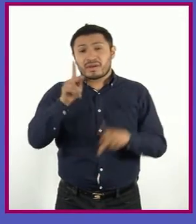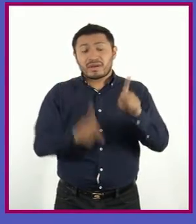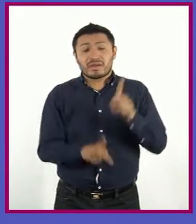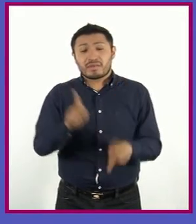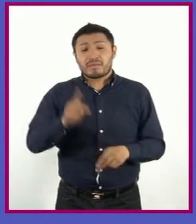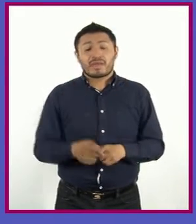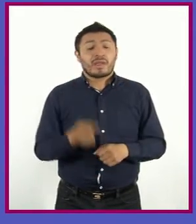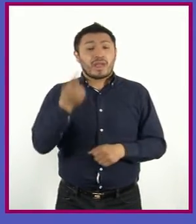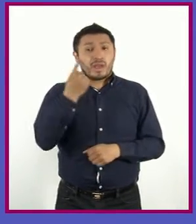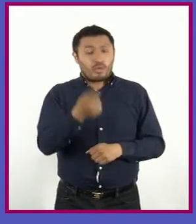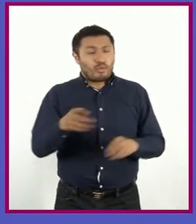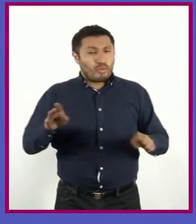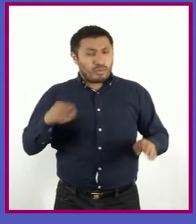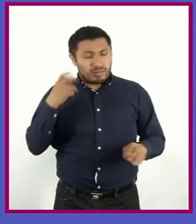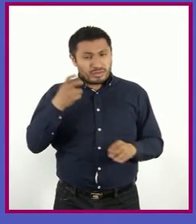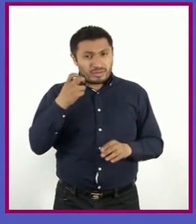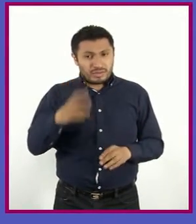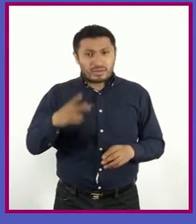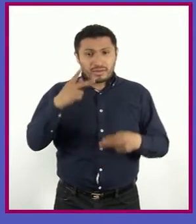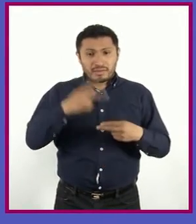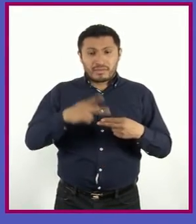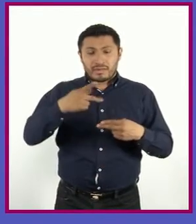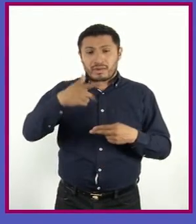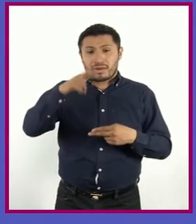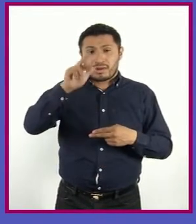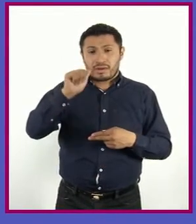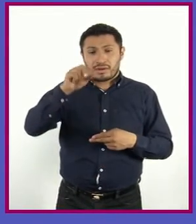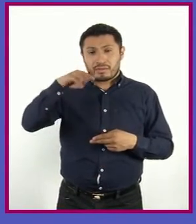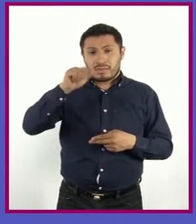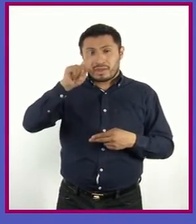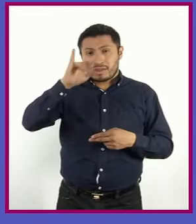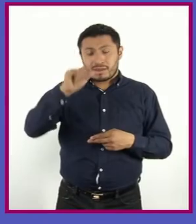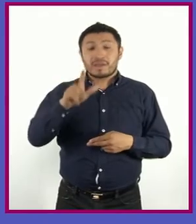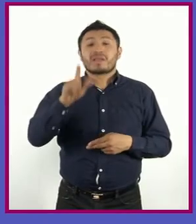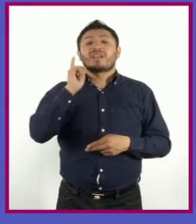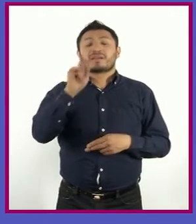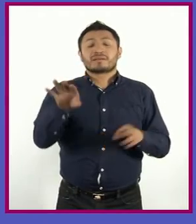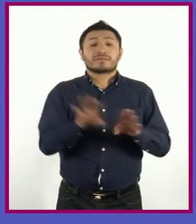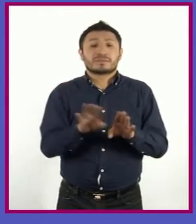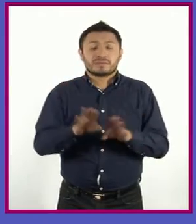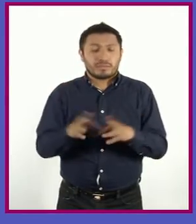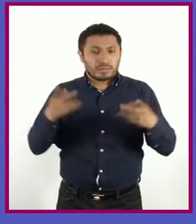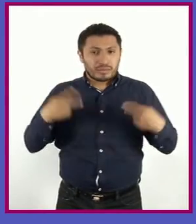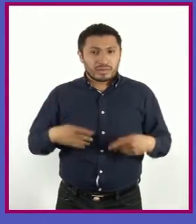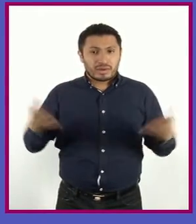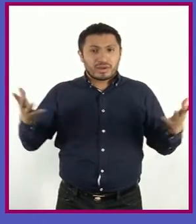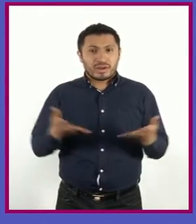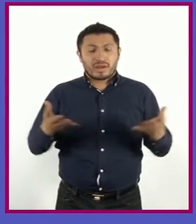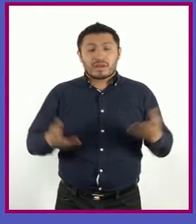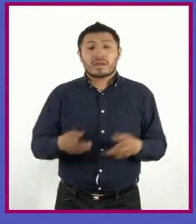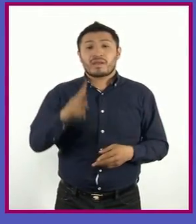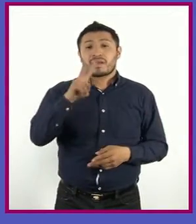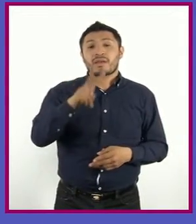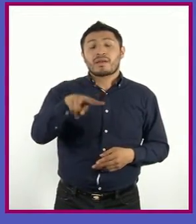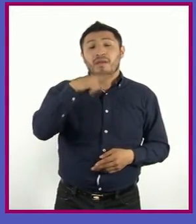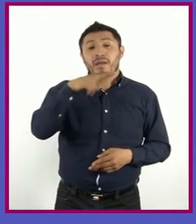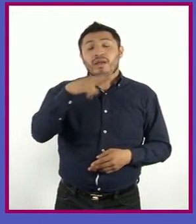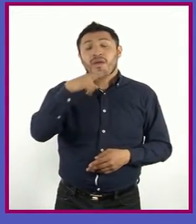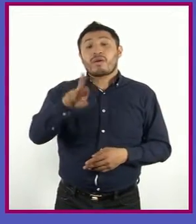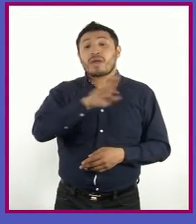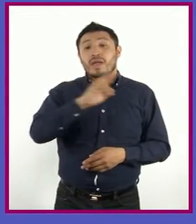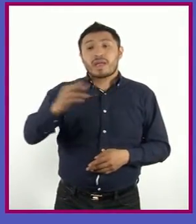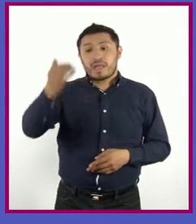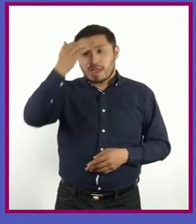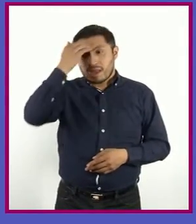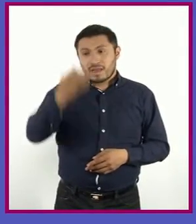Uno de estos elementos es la persona gramatical, es decir, el sujeto que realiza la acción del verbo y a quien se reconoce